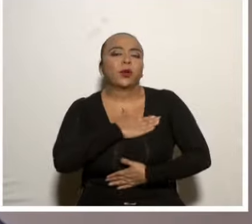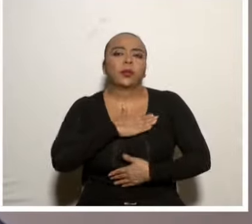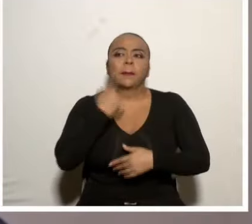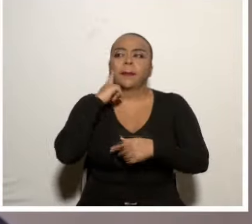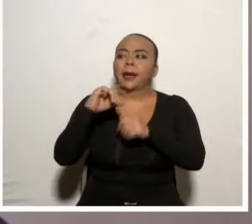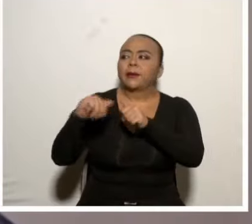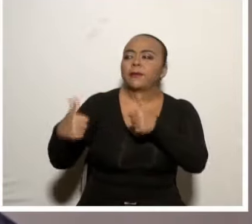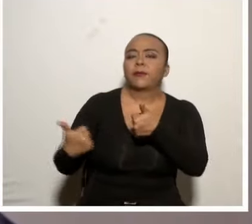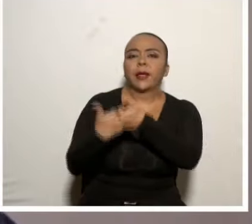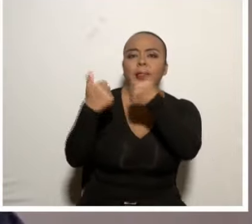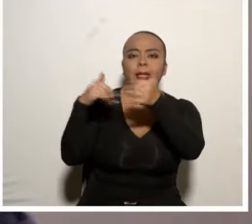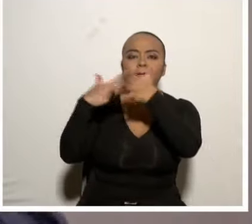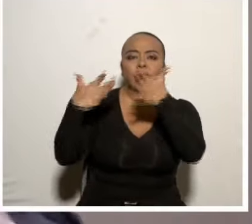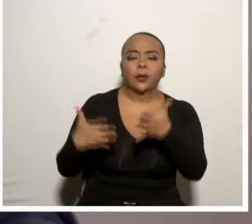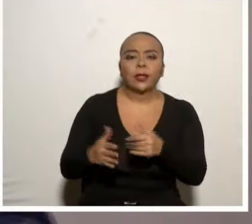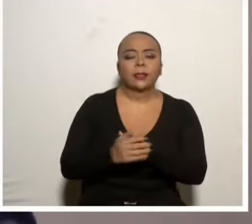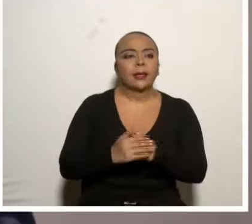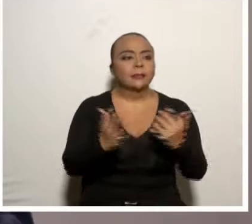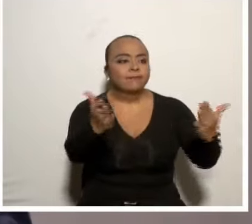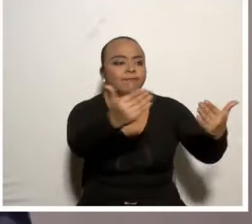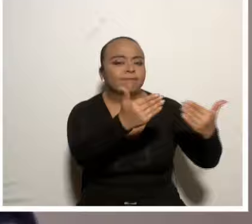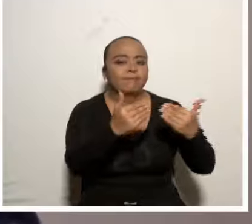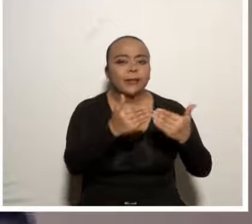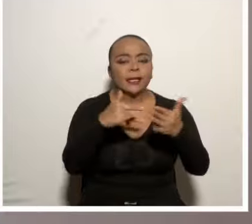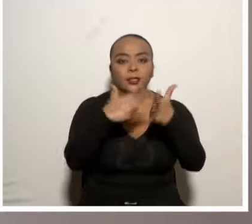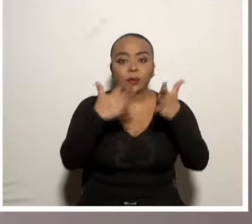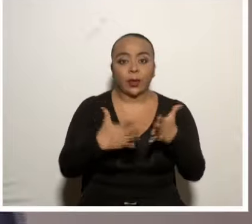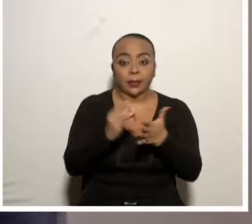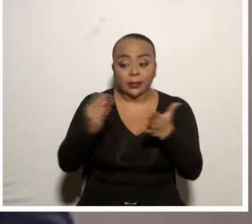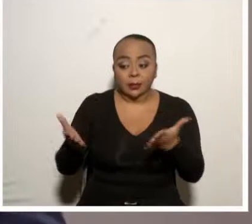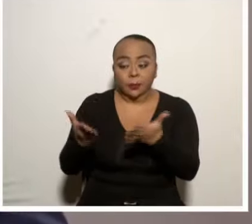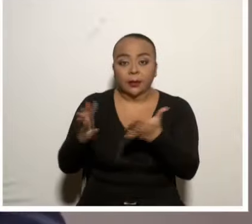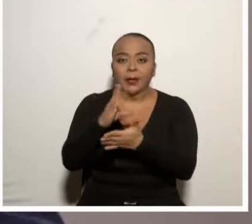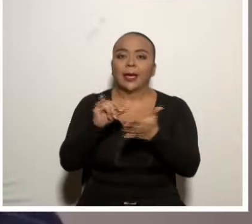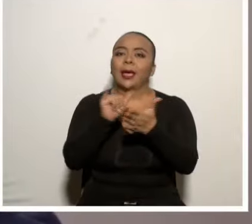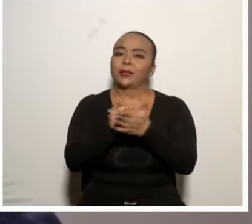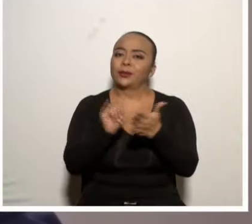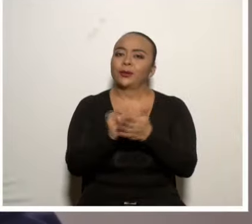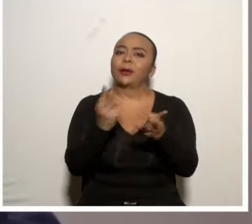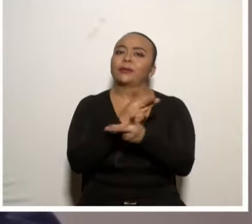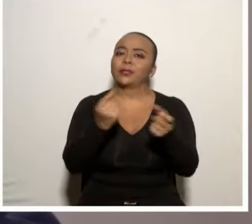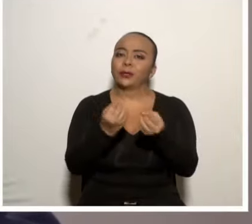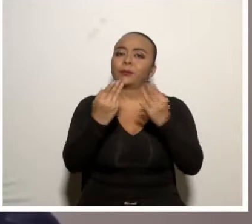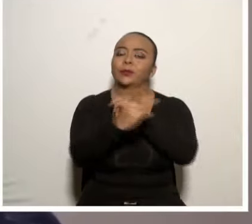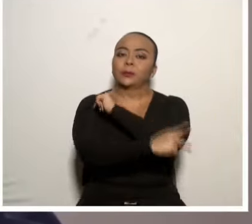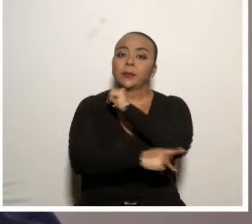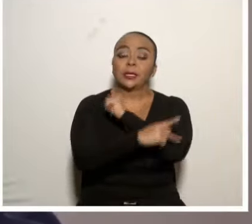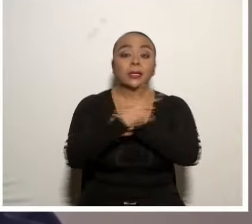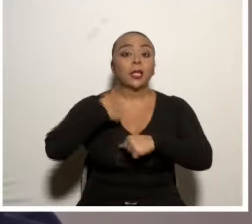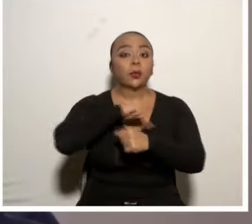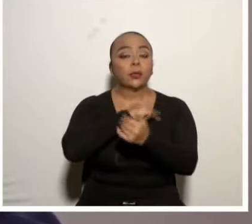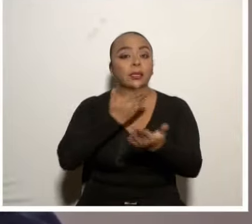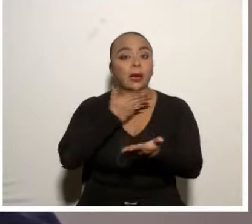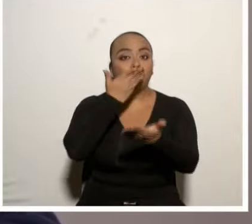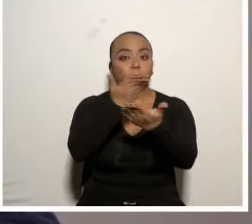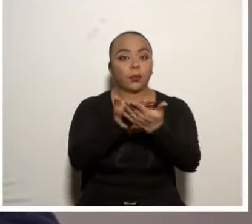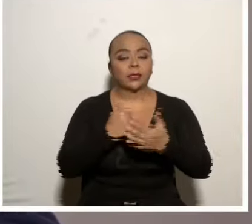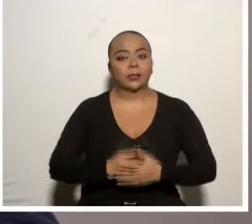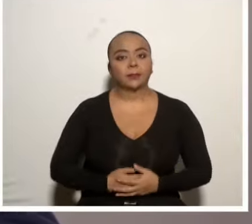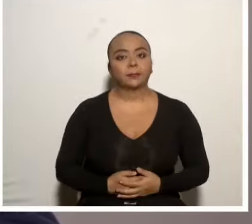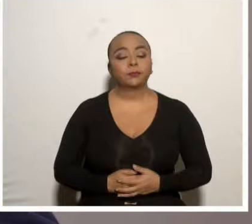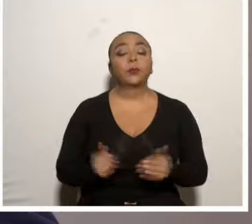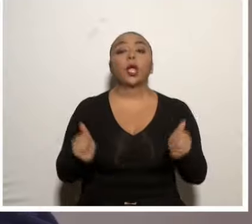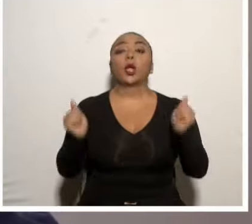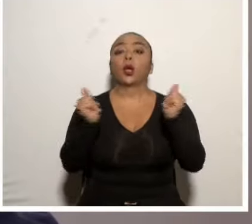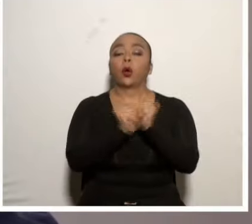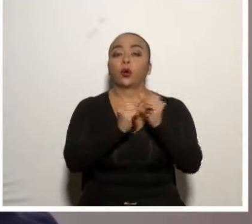un método que atraiga a los estudiantes. Y eso lo han resuelto muchos países. Nuestra propuesta es, junto